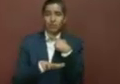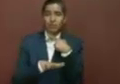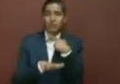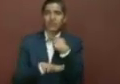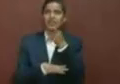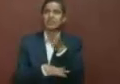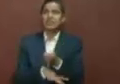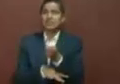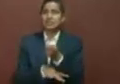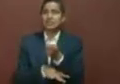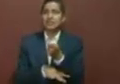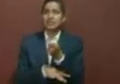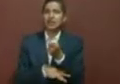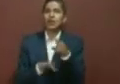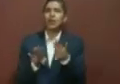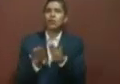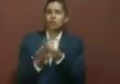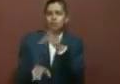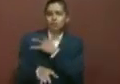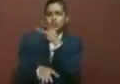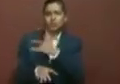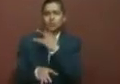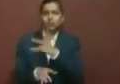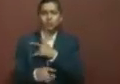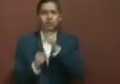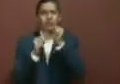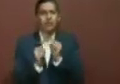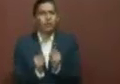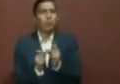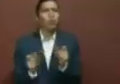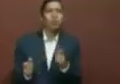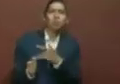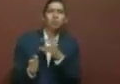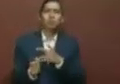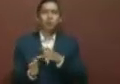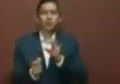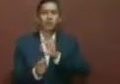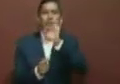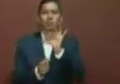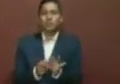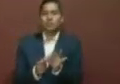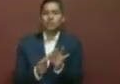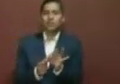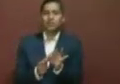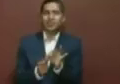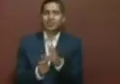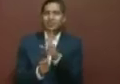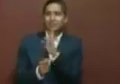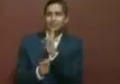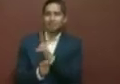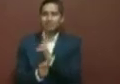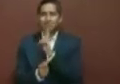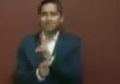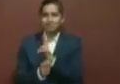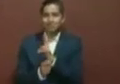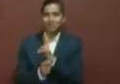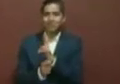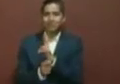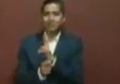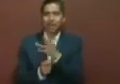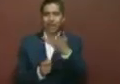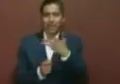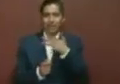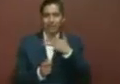a cómo siente el ambiente, la seguridad, el porcentaje de referencias de que